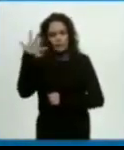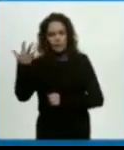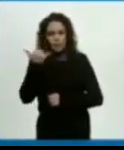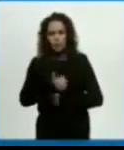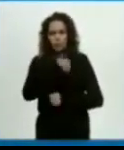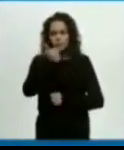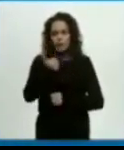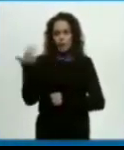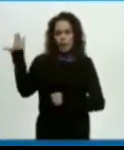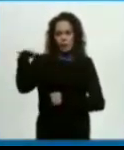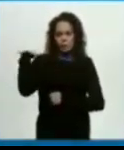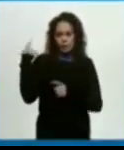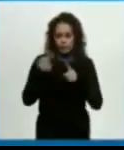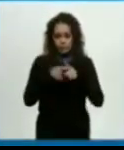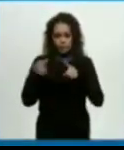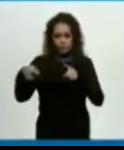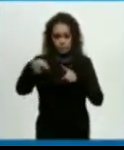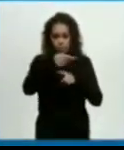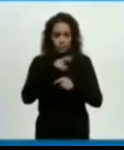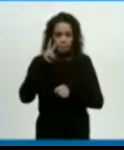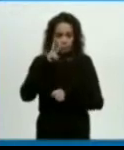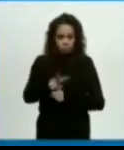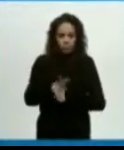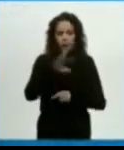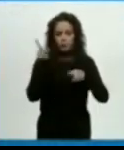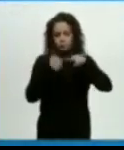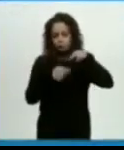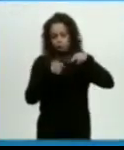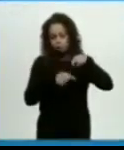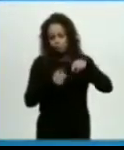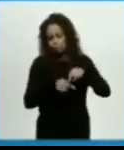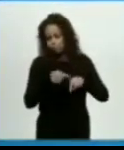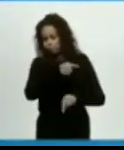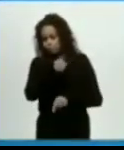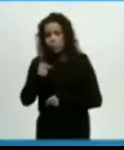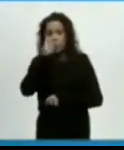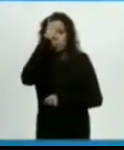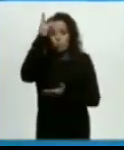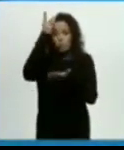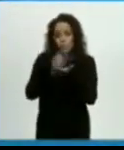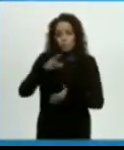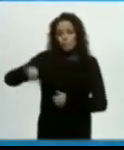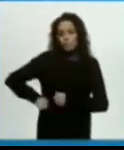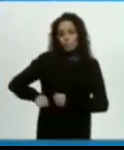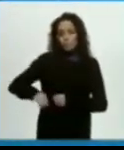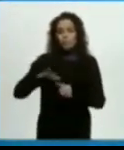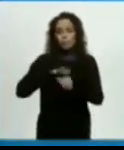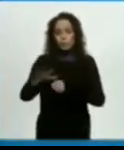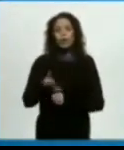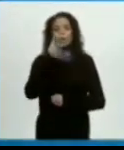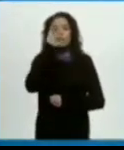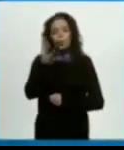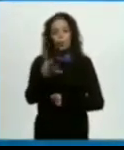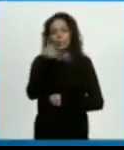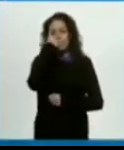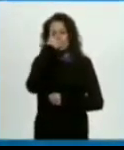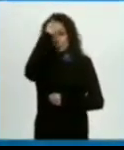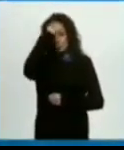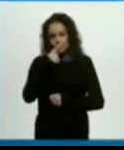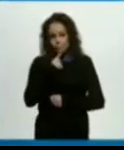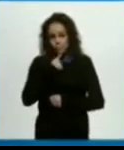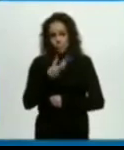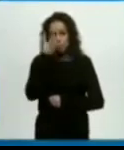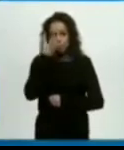Son seis, entonces también podemos ir descartando porque nos interesa nada más que tenga cuatro caras, es decir,